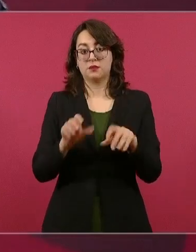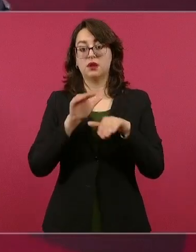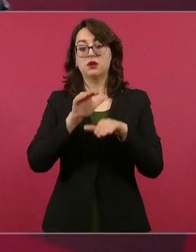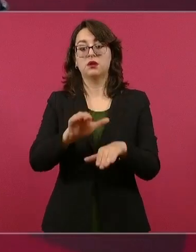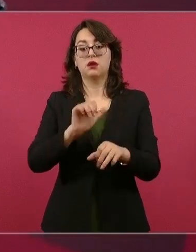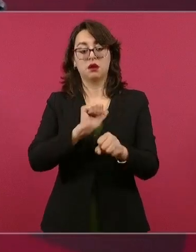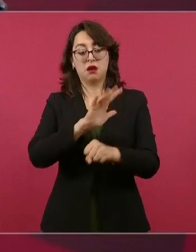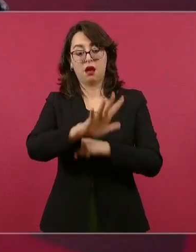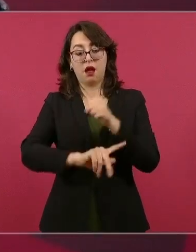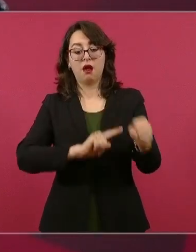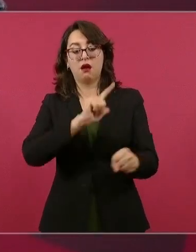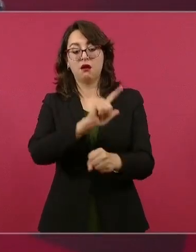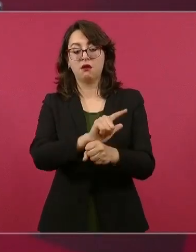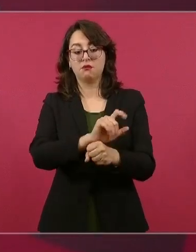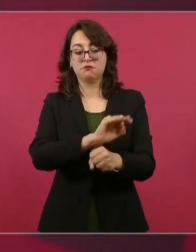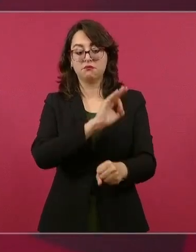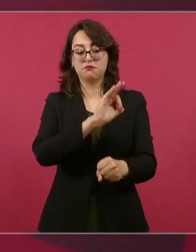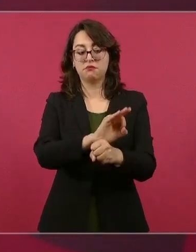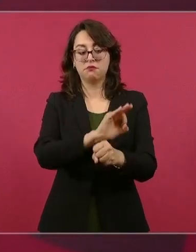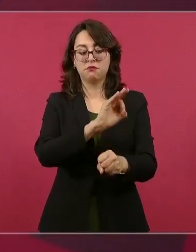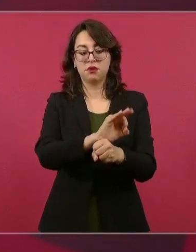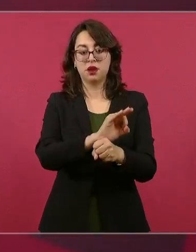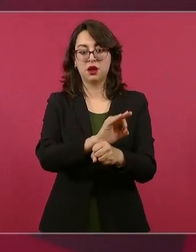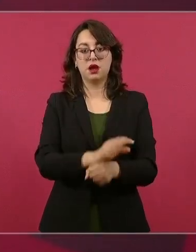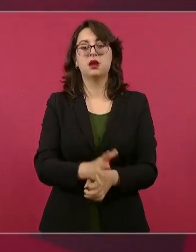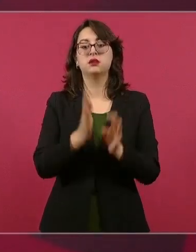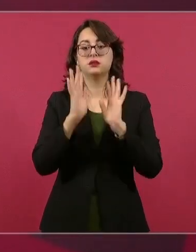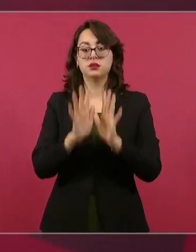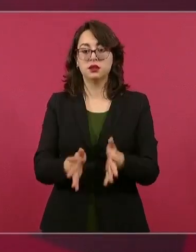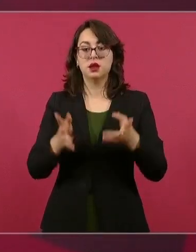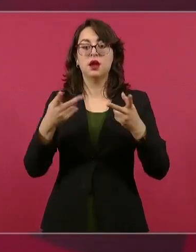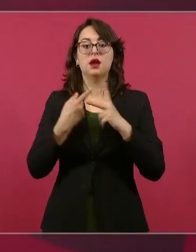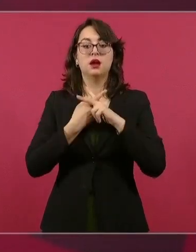haciendo una consulta y